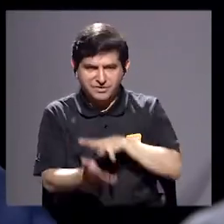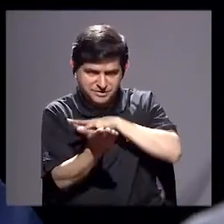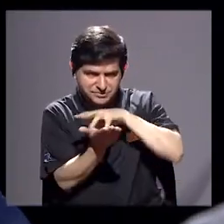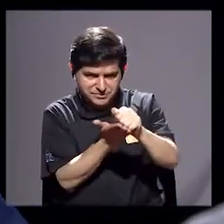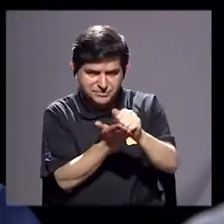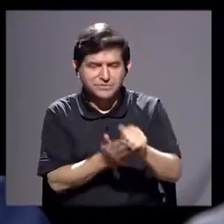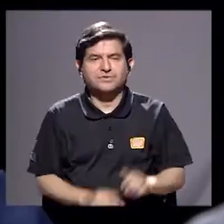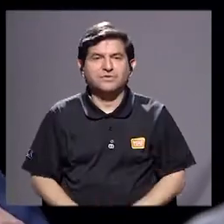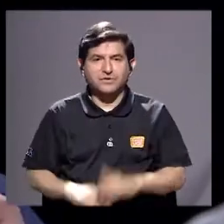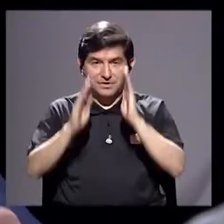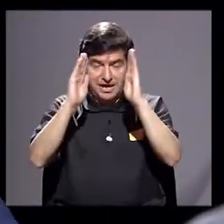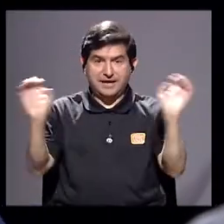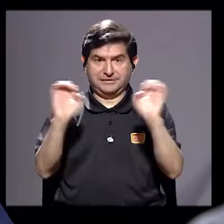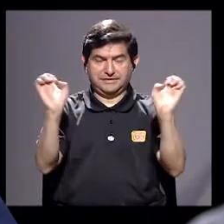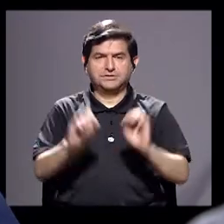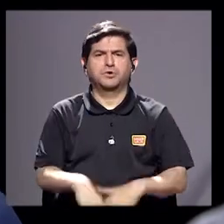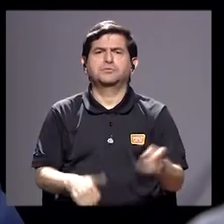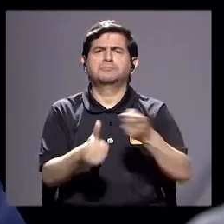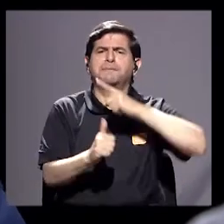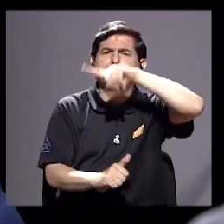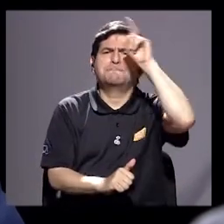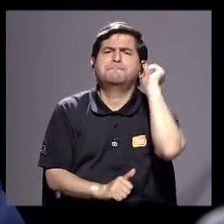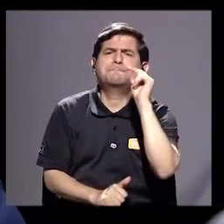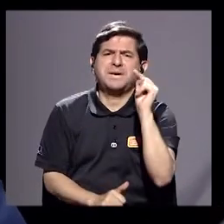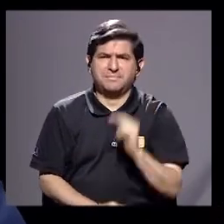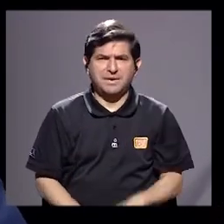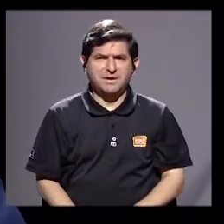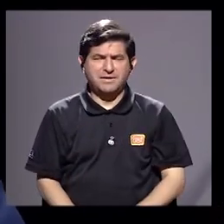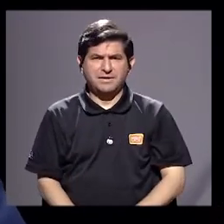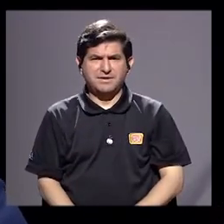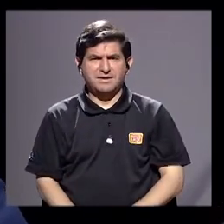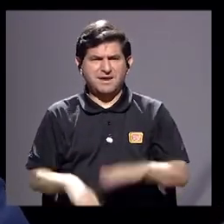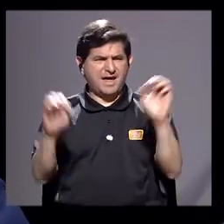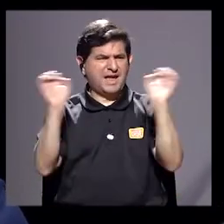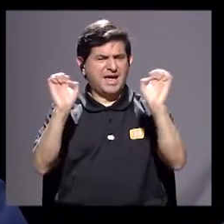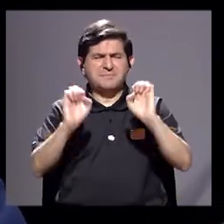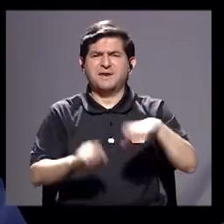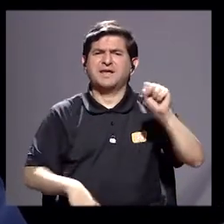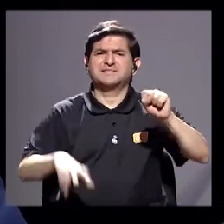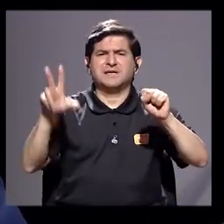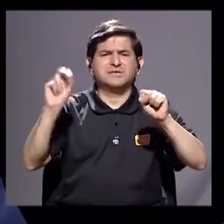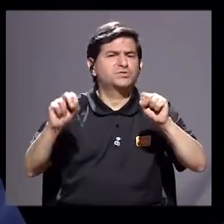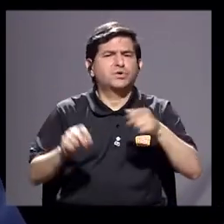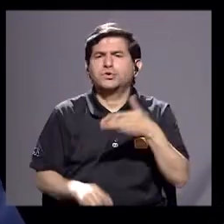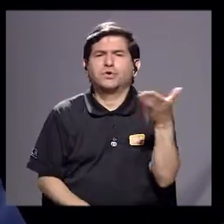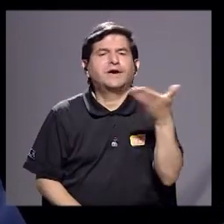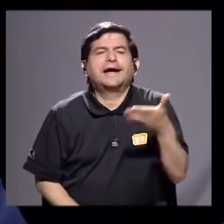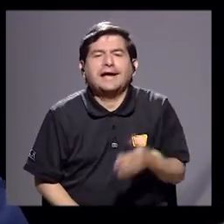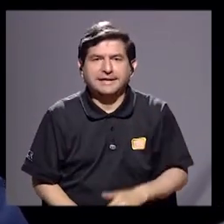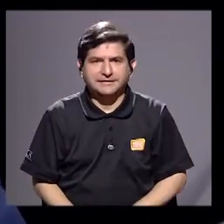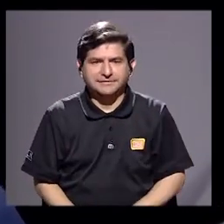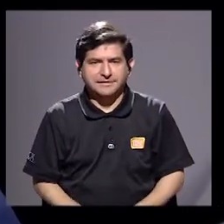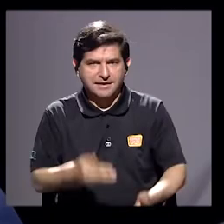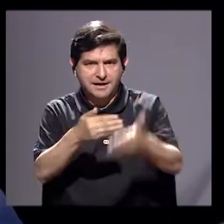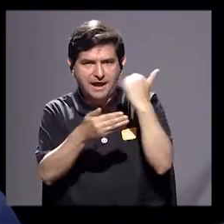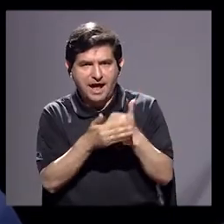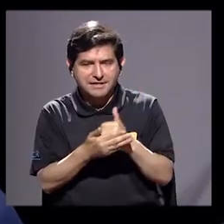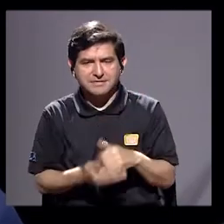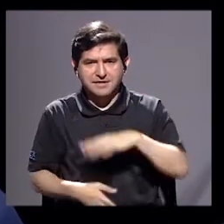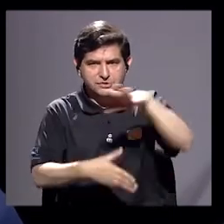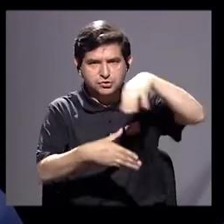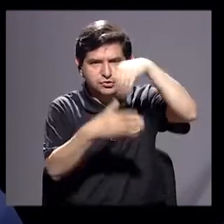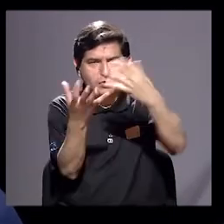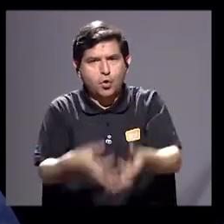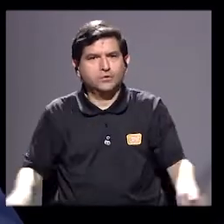con alexander mi primera pregunta es que es para ustedes de emergencia y que no es de emergencia pero tal vez antes hay algo de contexto muy